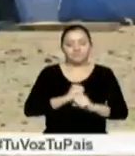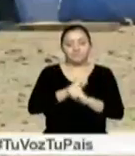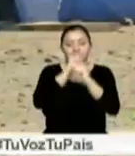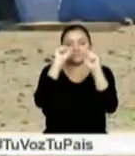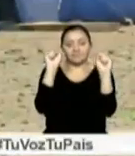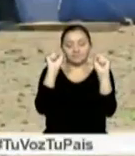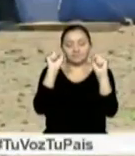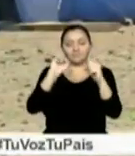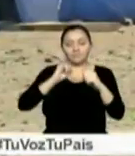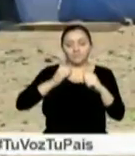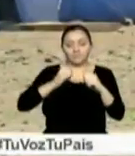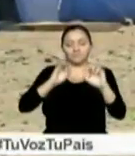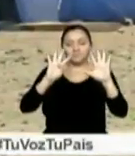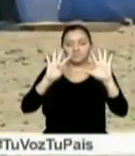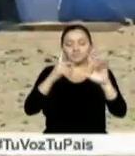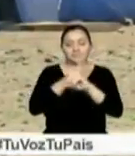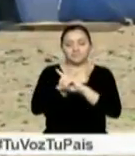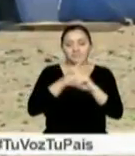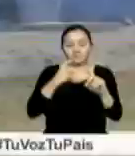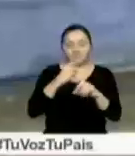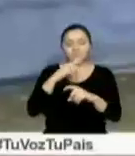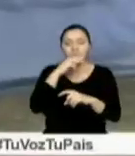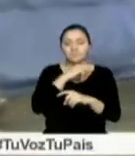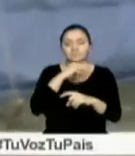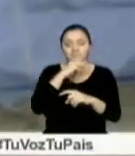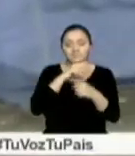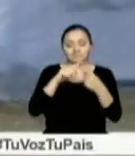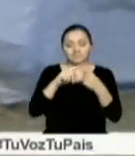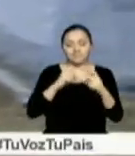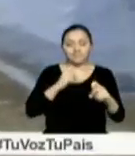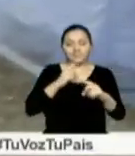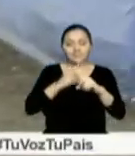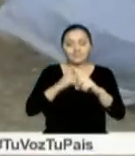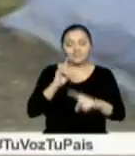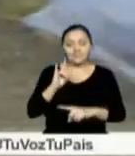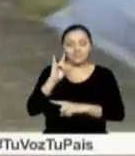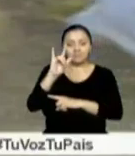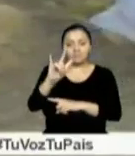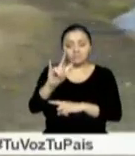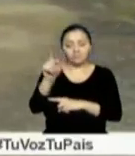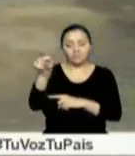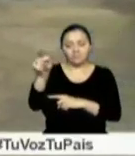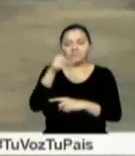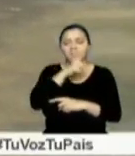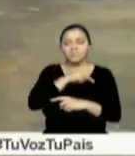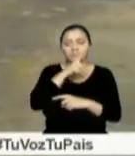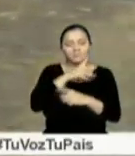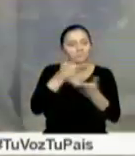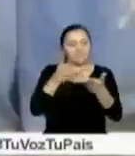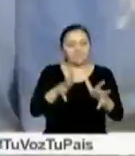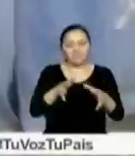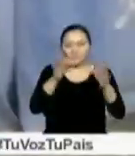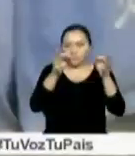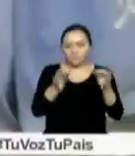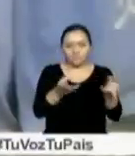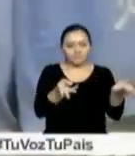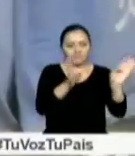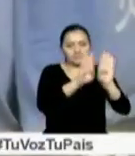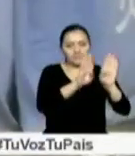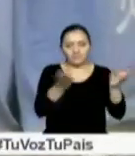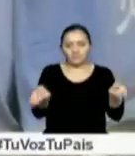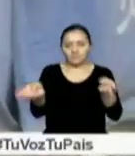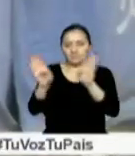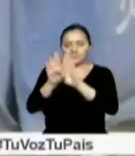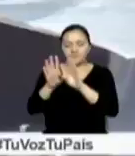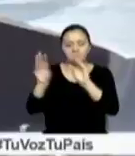marzo los albergues esteros 2 en manta y el ex aeropuerto real est Tamarindos en la ciudad de Puerto viejo fueron cerrados como parte del proceso